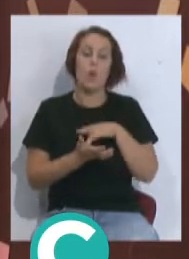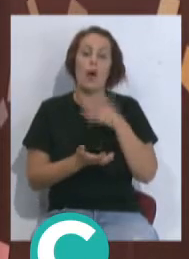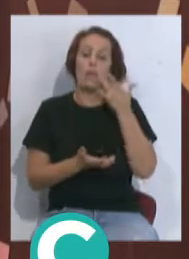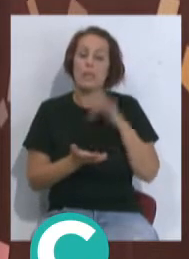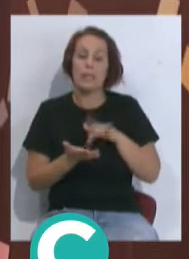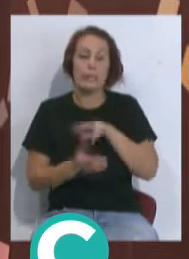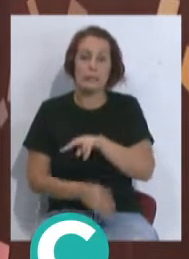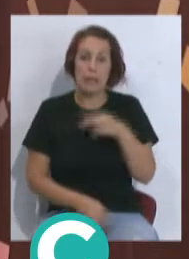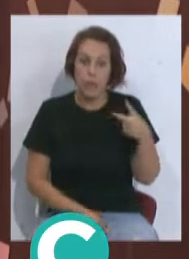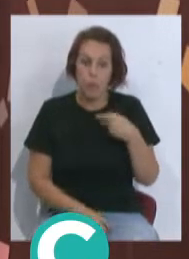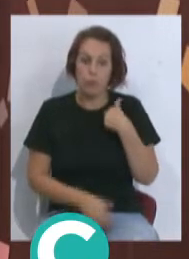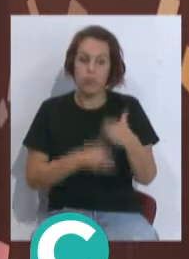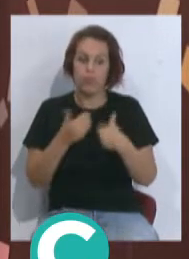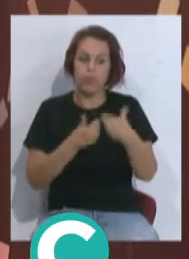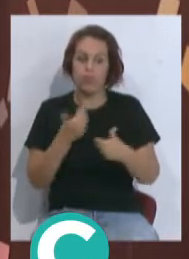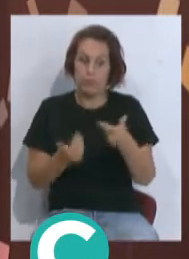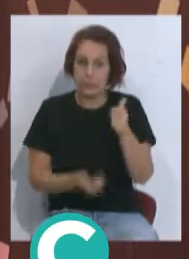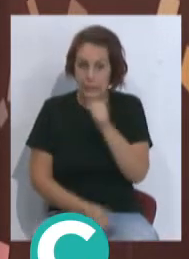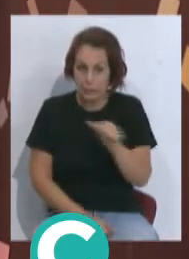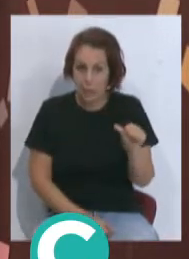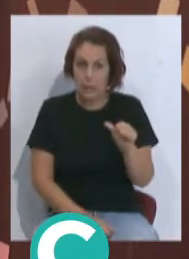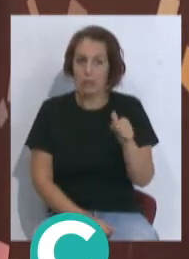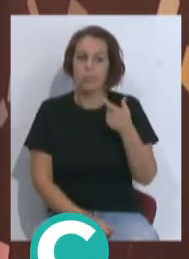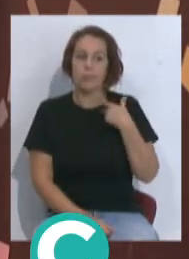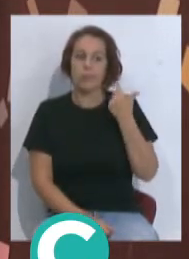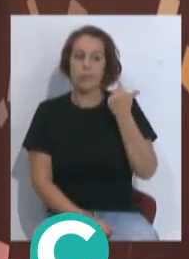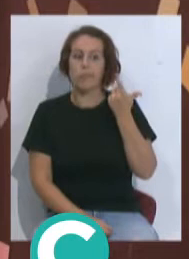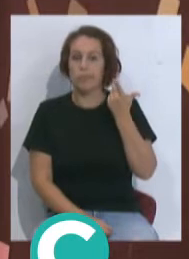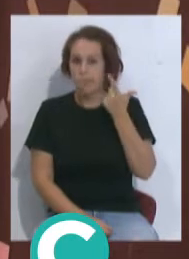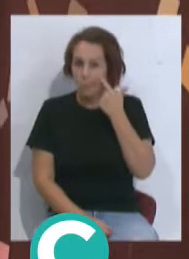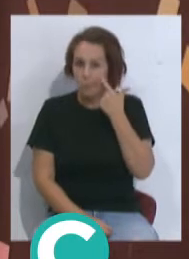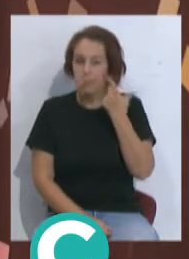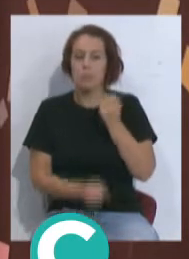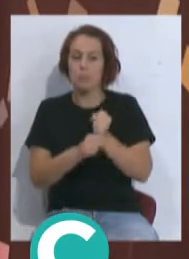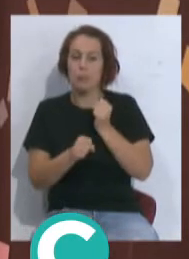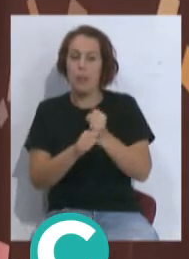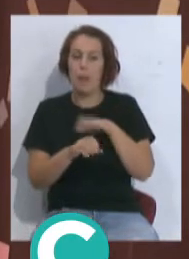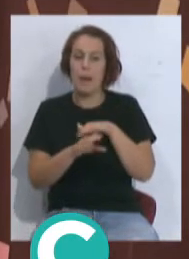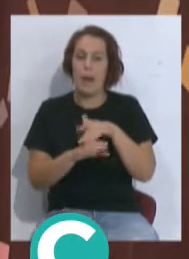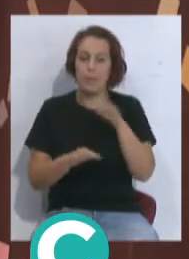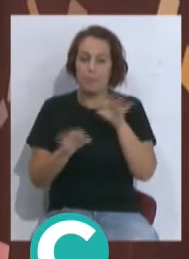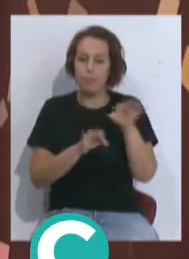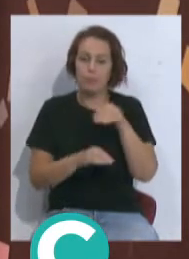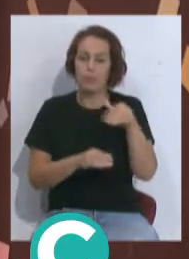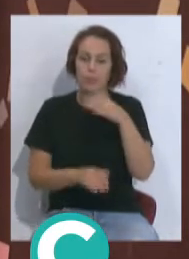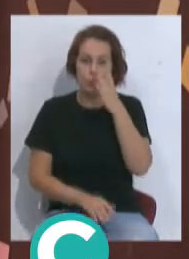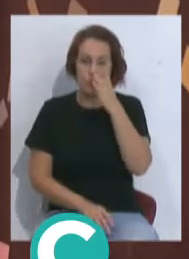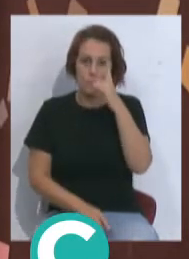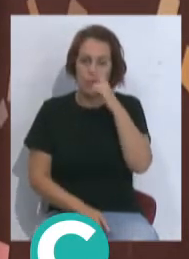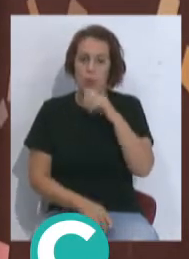fecha y con todo lo que se ha venido produciendo en las últimas semanas, valorar esos trabajos de cara a la preparación del próximo carnaval